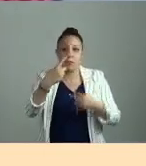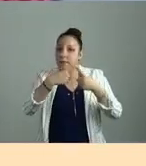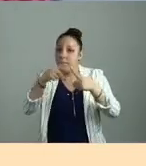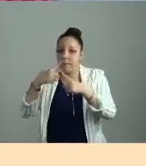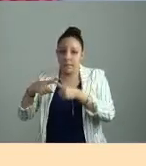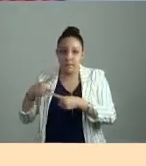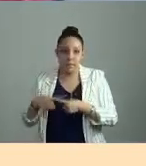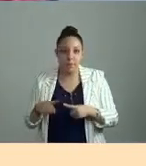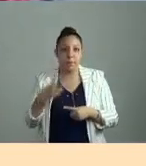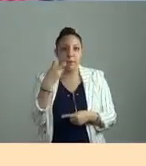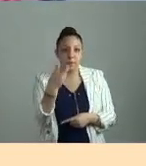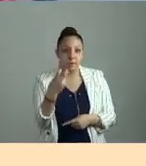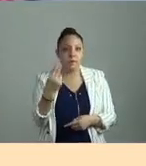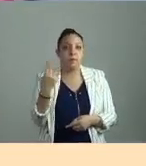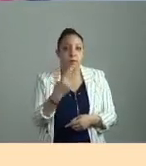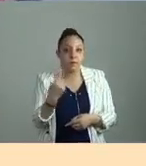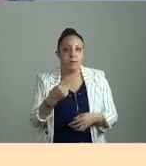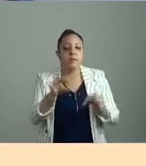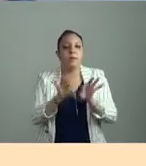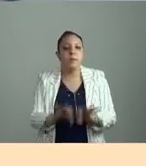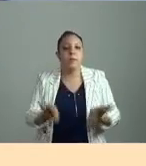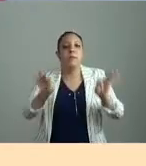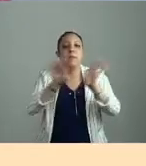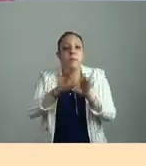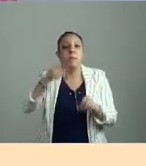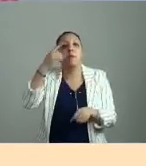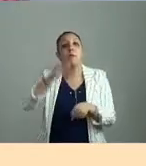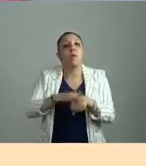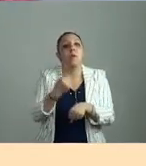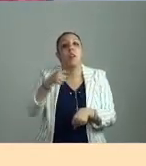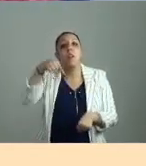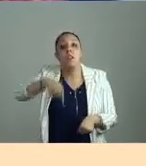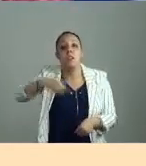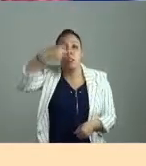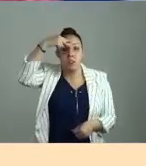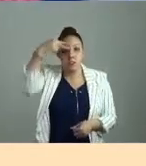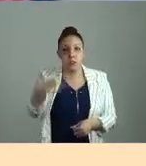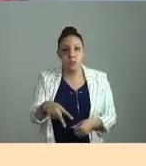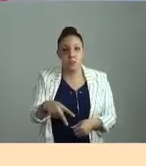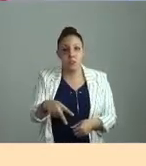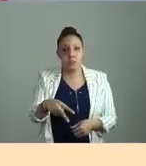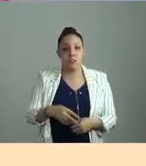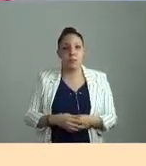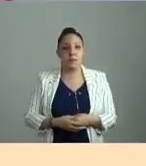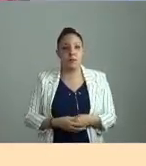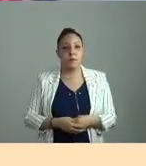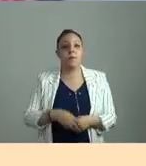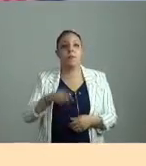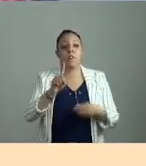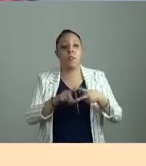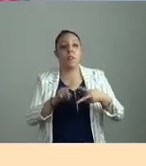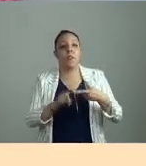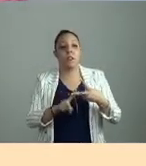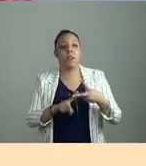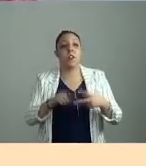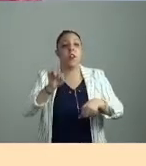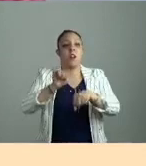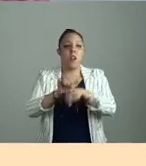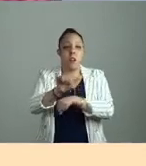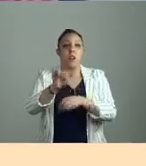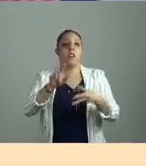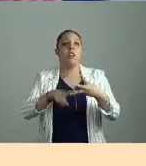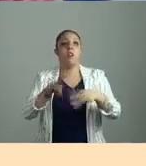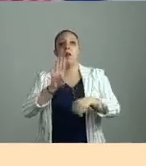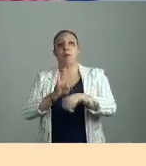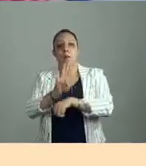porque llegando en mexico no en argentina para decir no